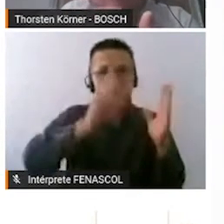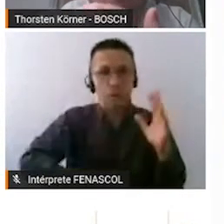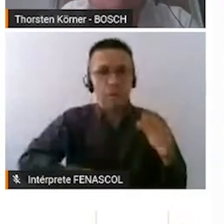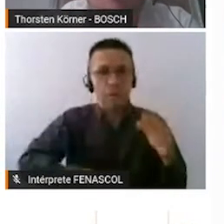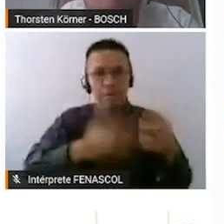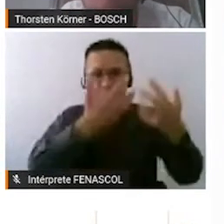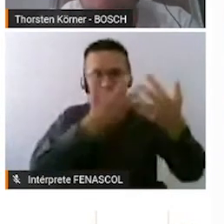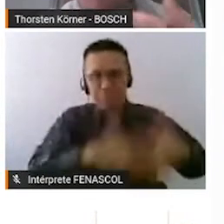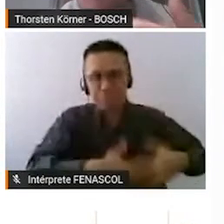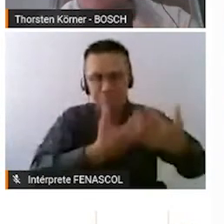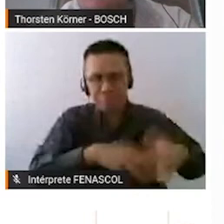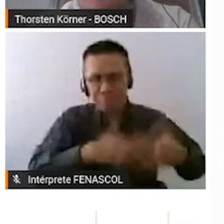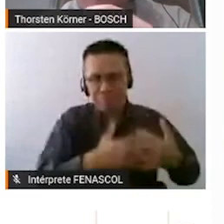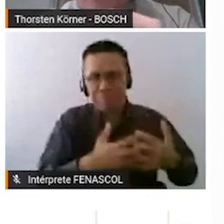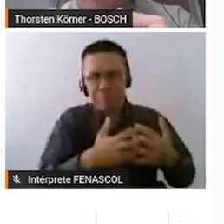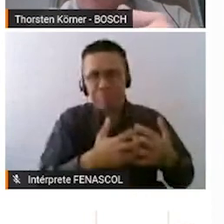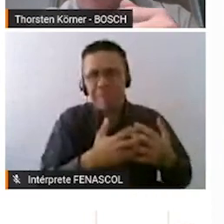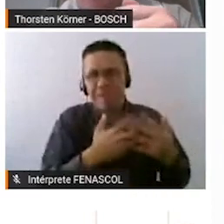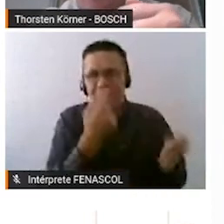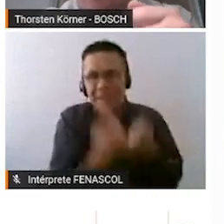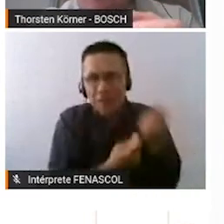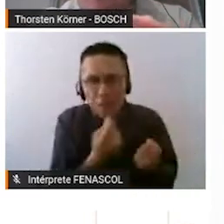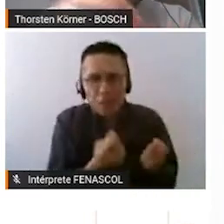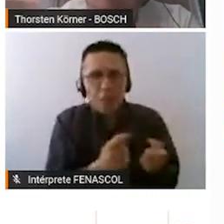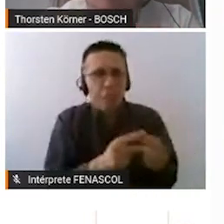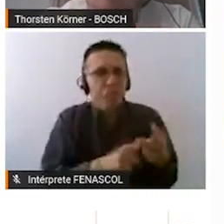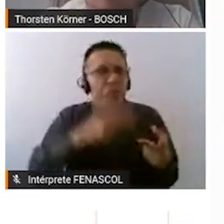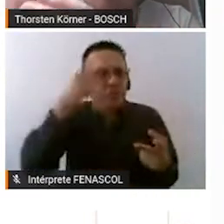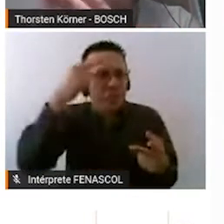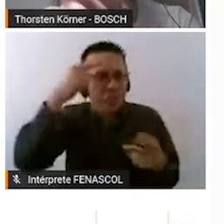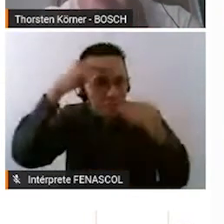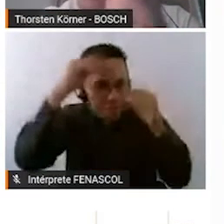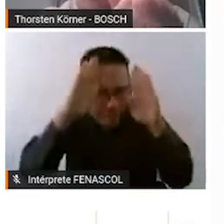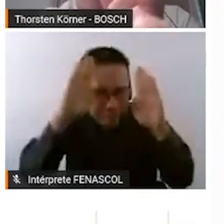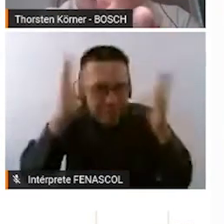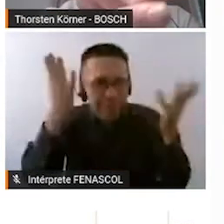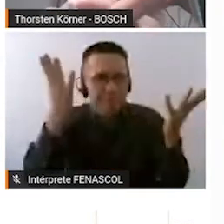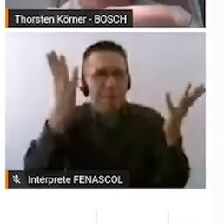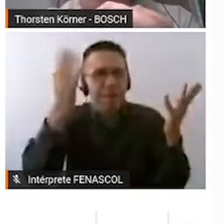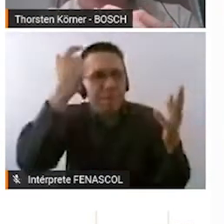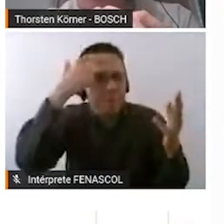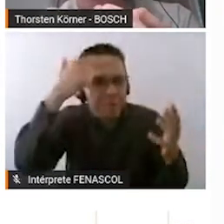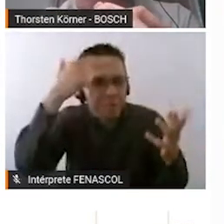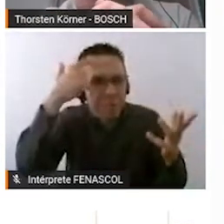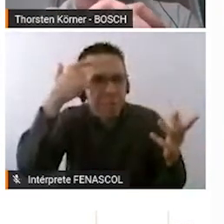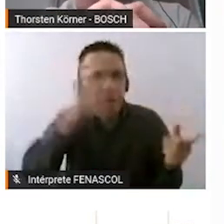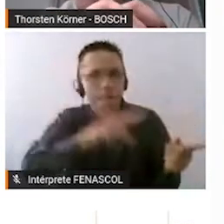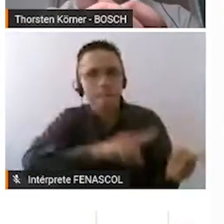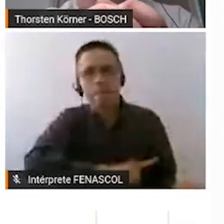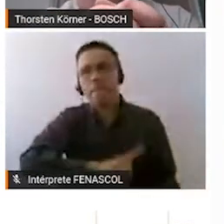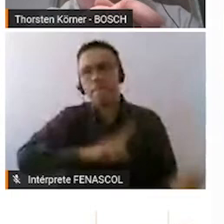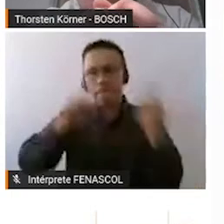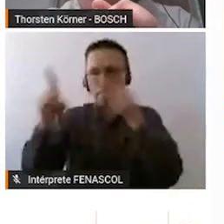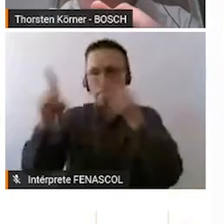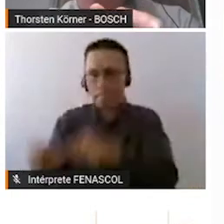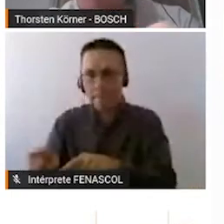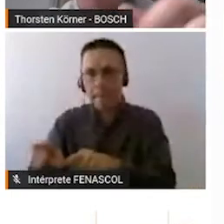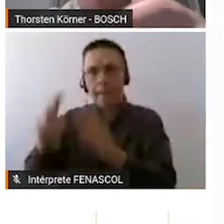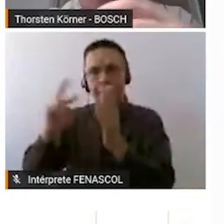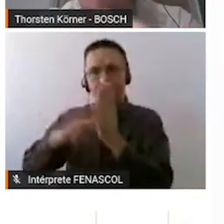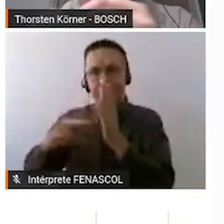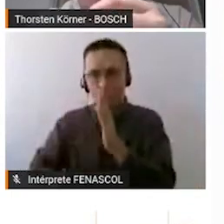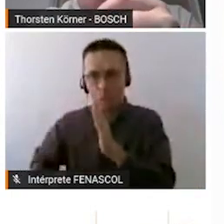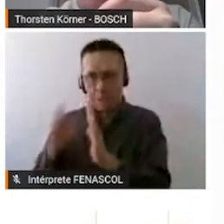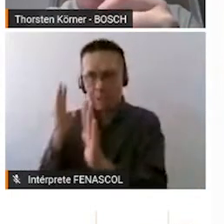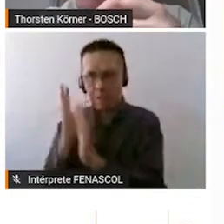sus paradigmas, sus formas de pensar. Y al otro lado tenemos toda la tecnología de la información, también con